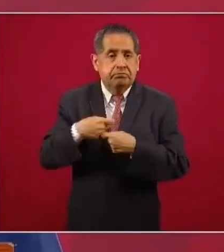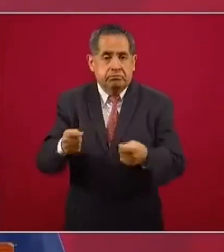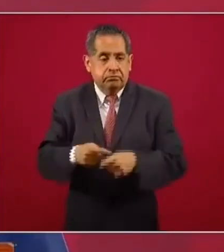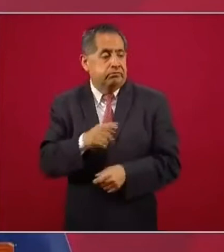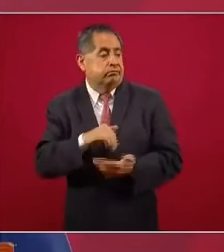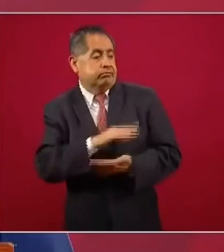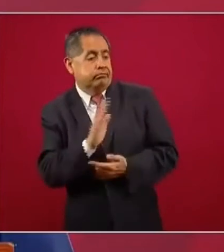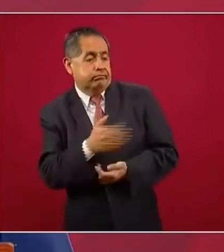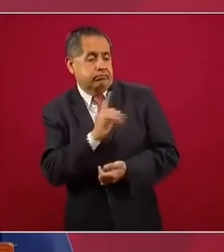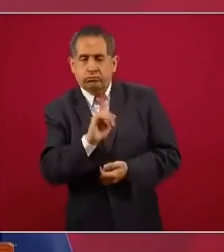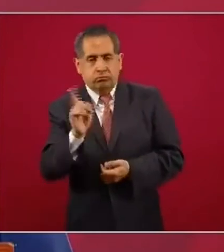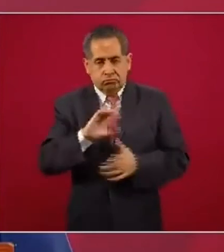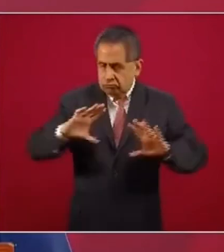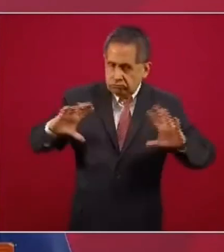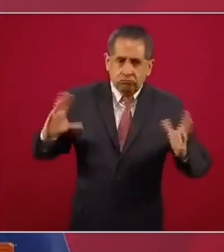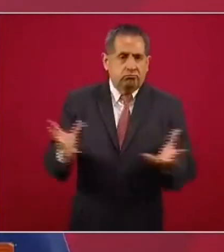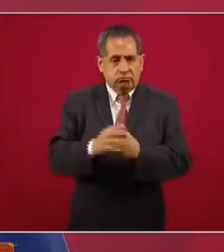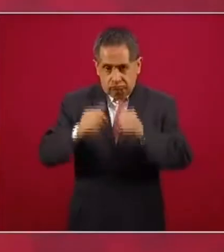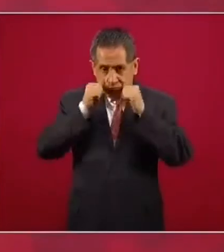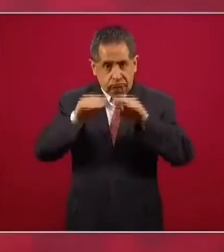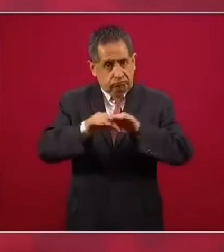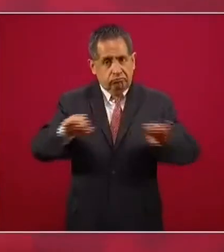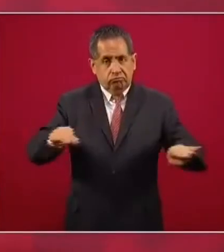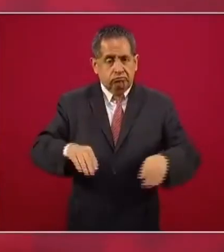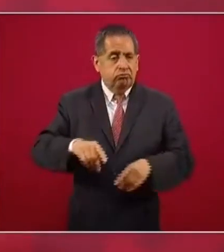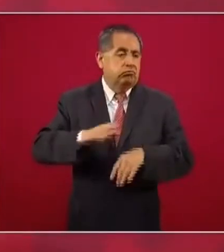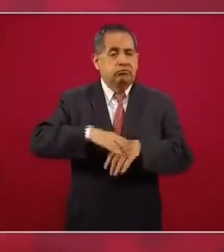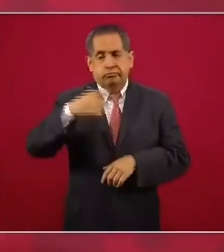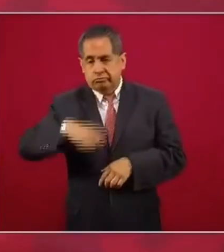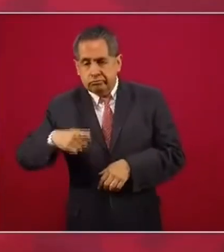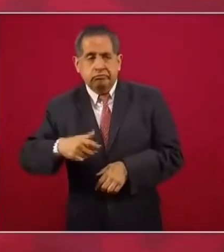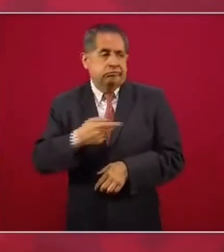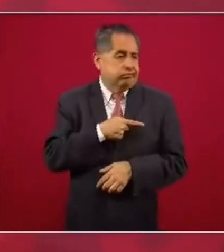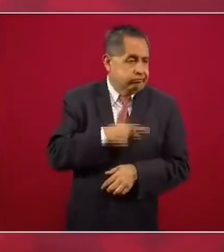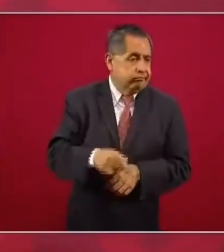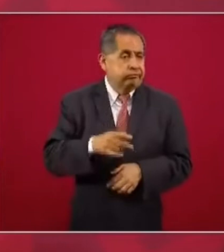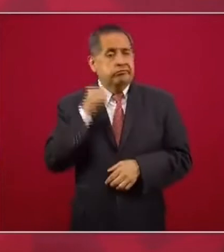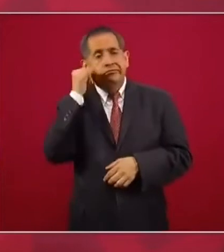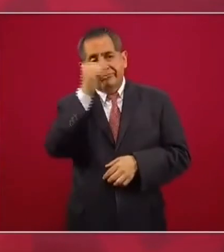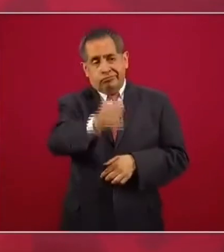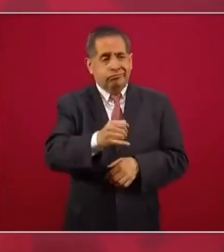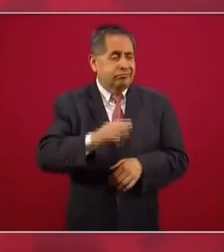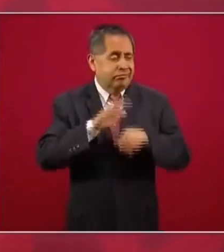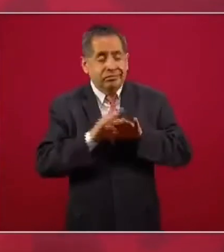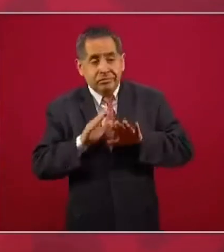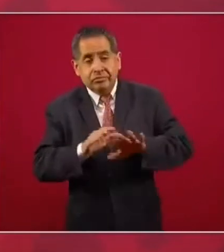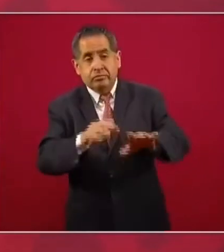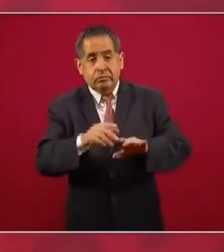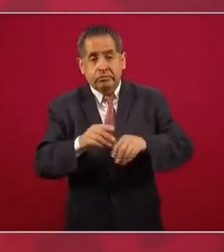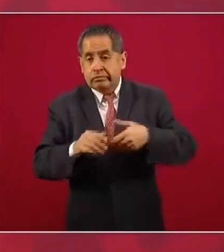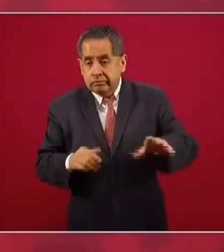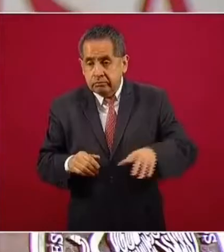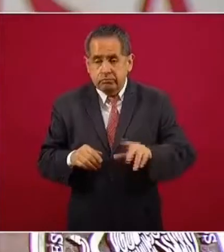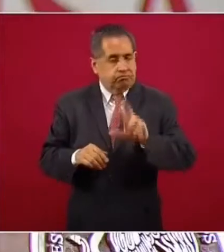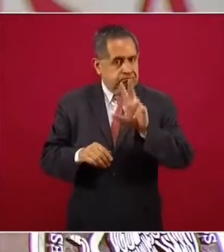a nadie, ni por razones económicas, ni porque se vive en zonas rurales, alejadas o en barrios marginales de las grandes